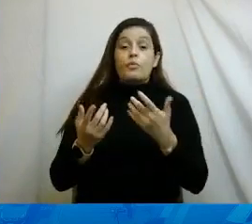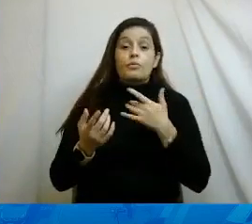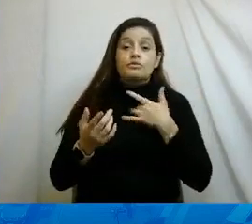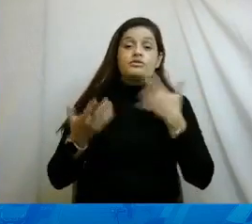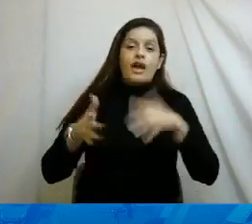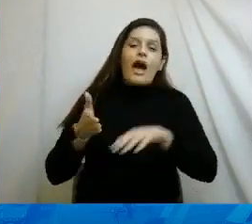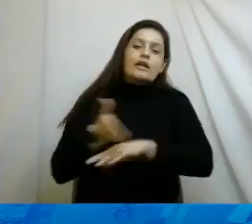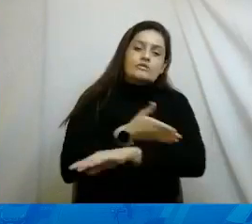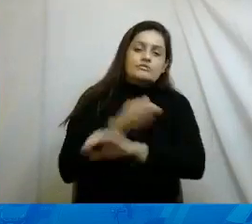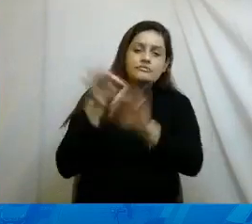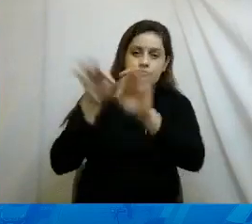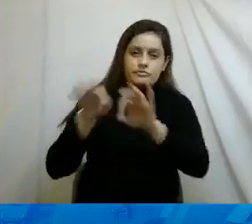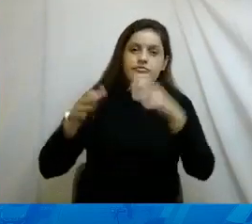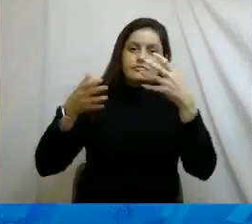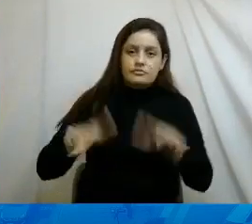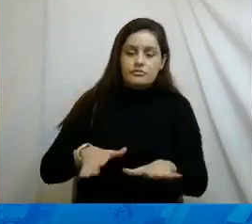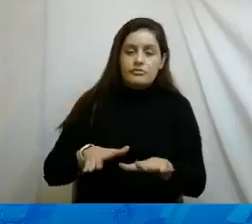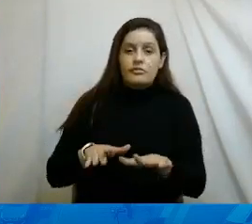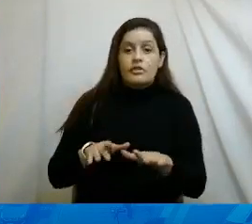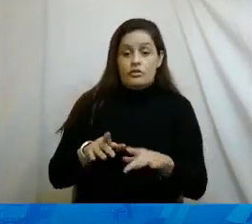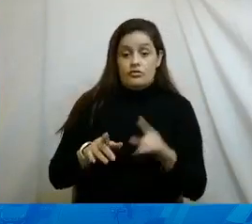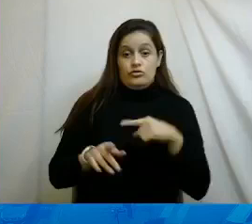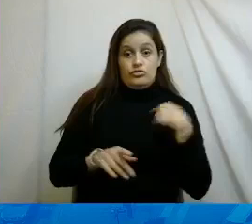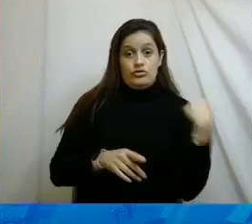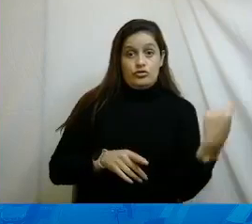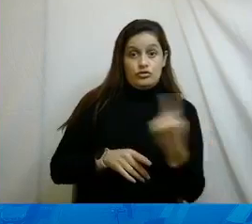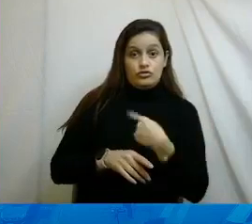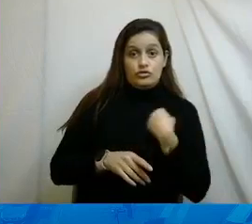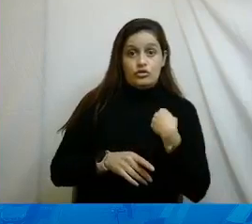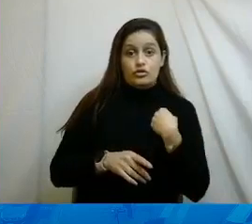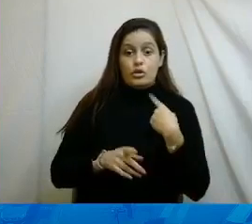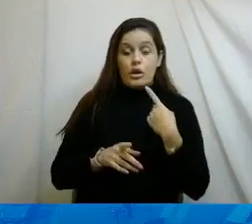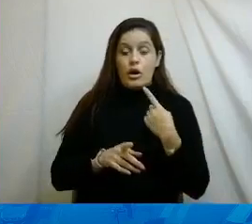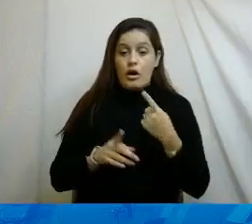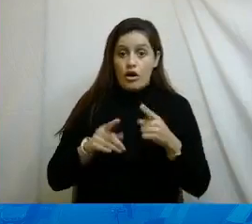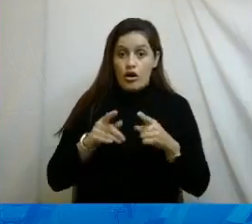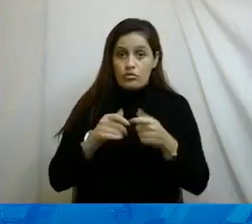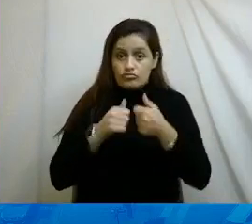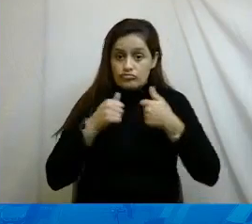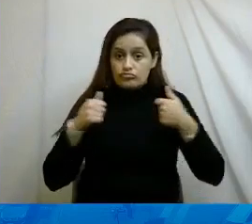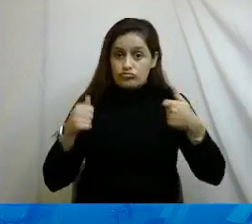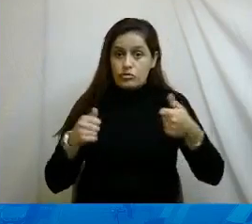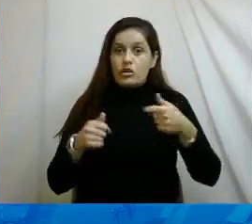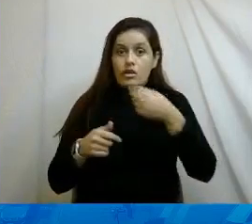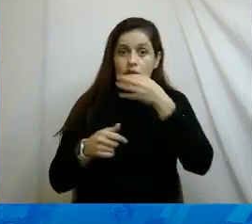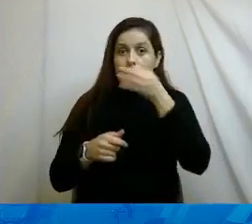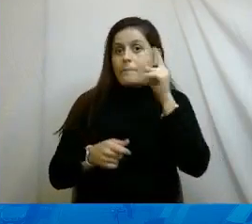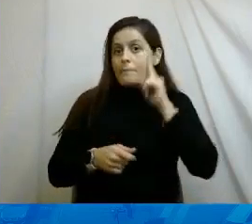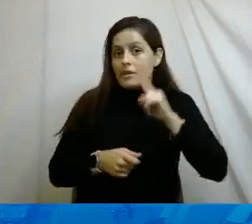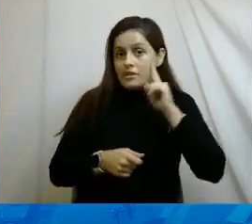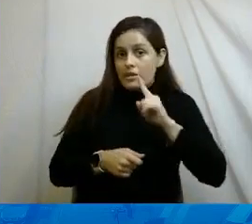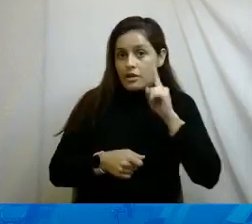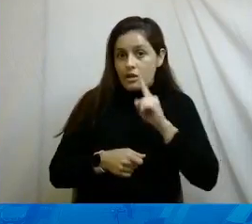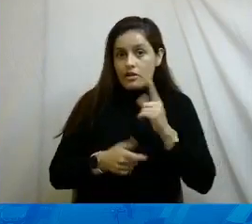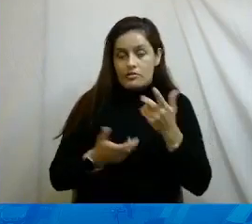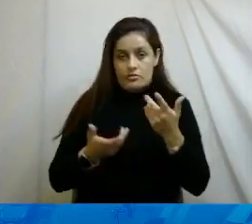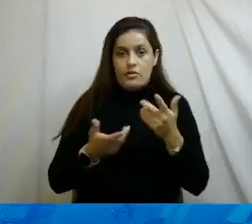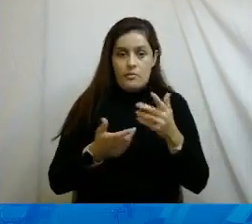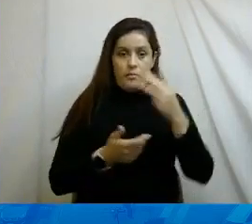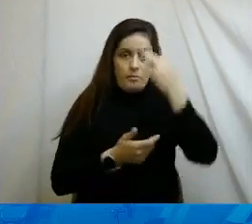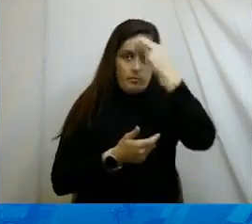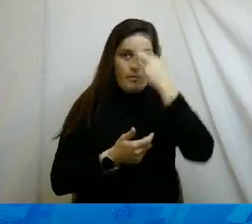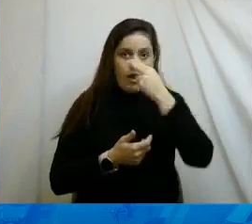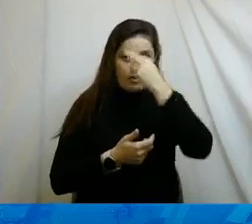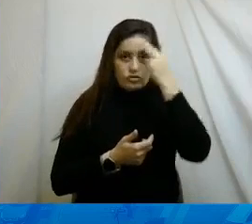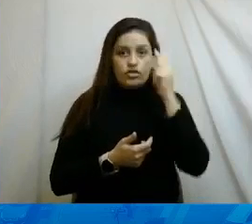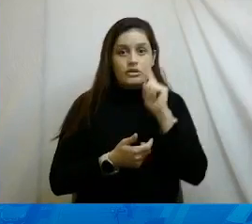Aquí nosotros como administración no estamos mintiendo a la comunidad. Al mes de marzo, efectivamente tuvimos un superávit de 300